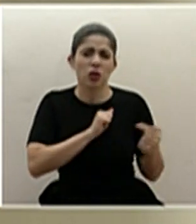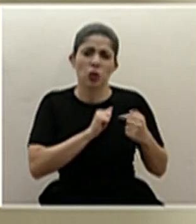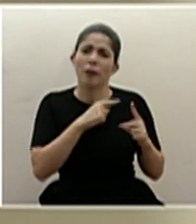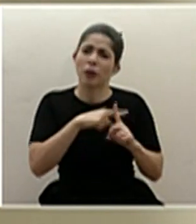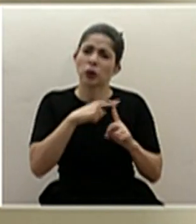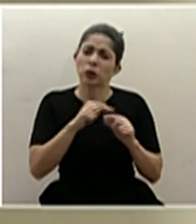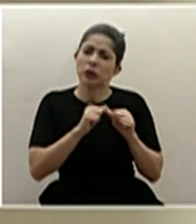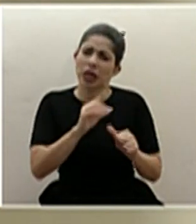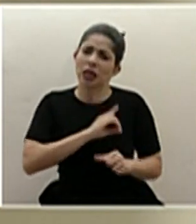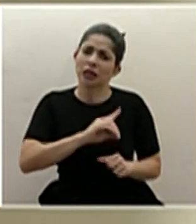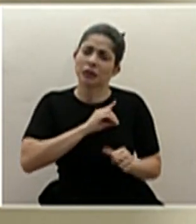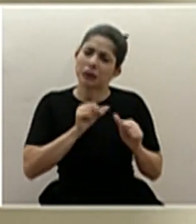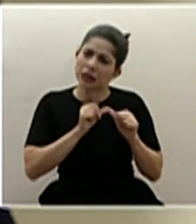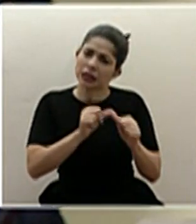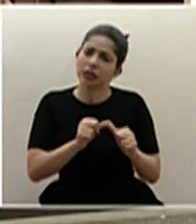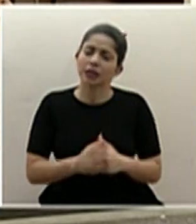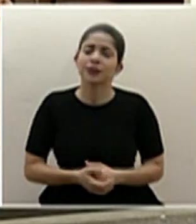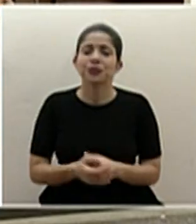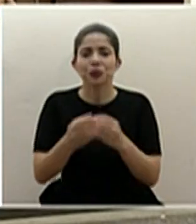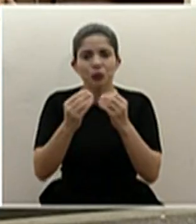y esa disciplina. Muchas gracias.